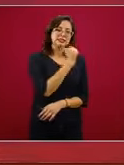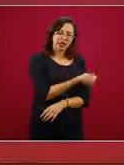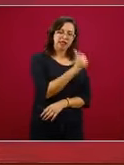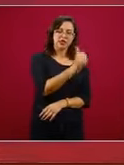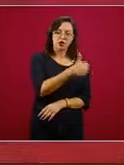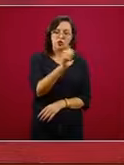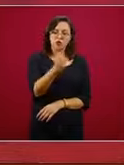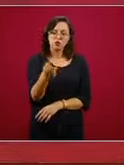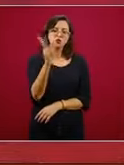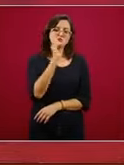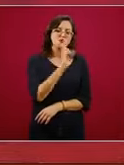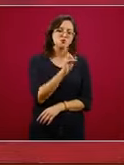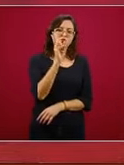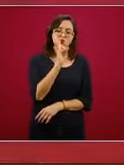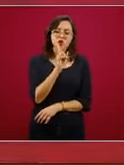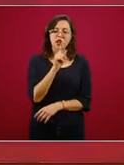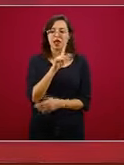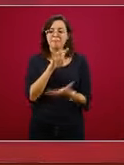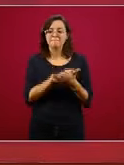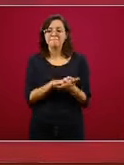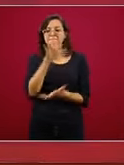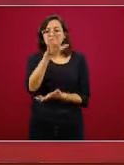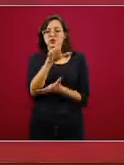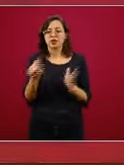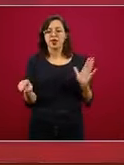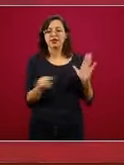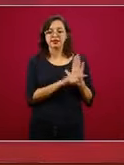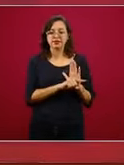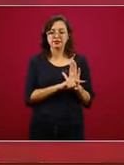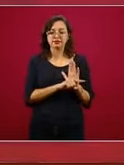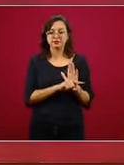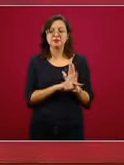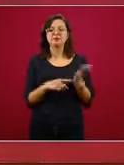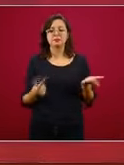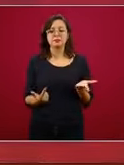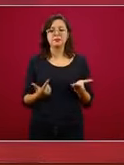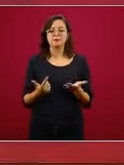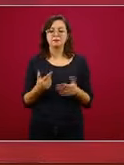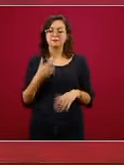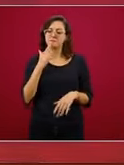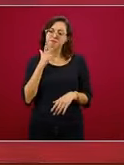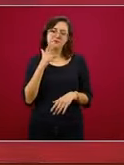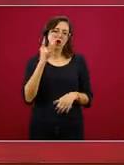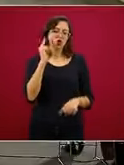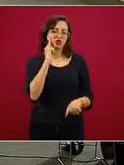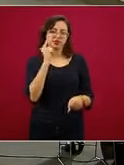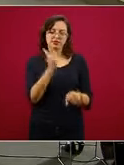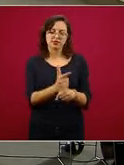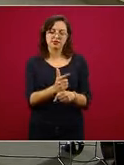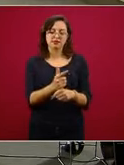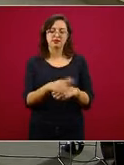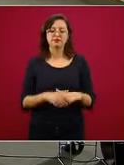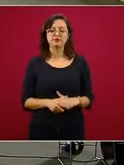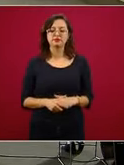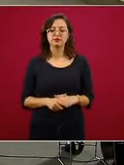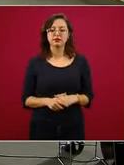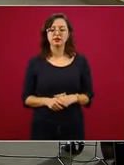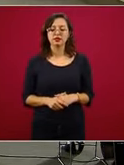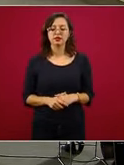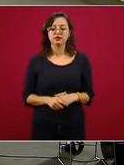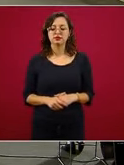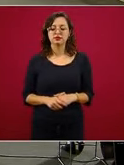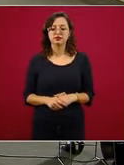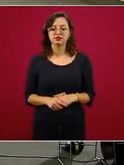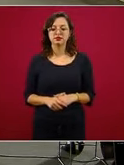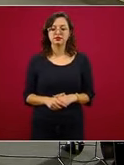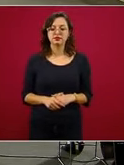como verán, dado que la mayoría van a salir negativas, entonces implica mayor eficiencia en el diagnóstico. ¿La próxima semana,